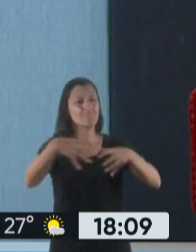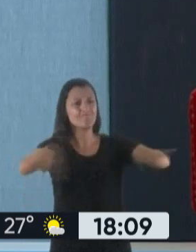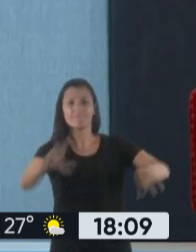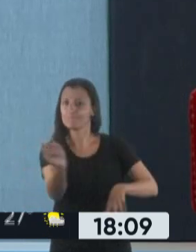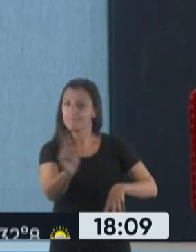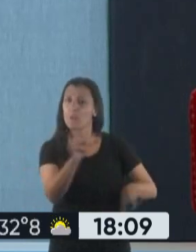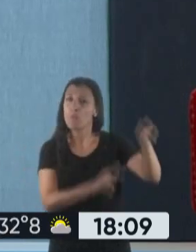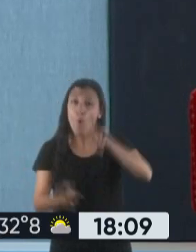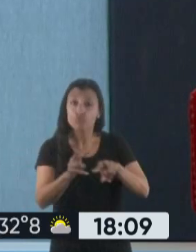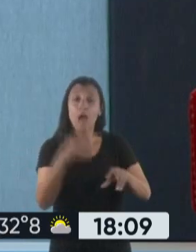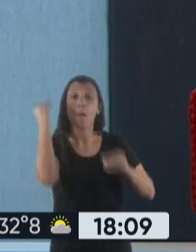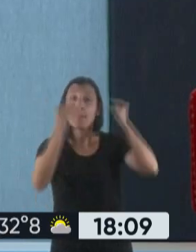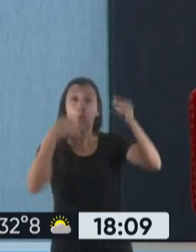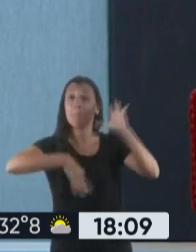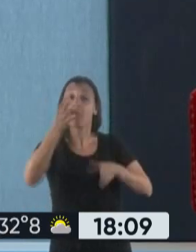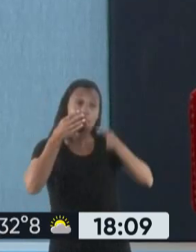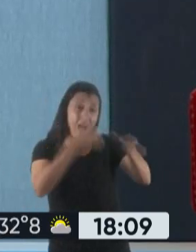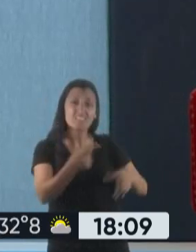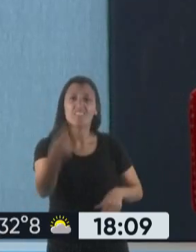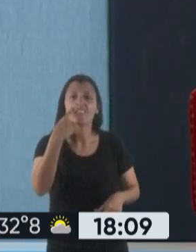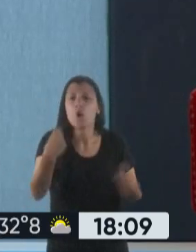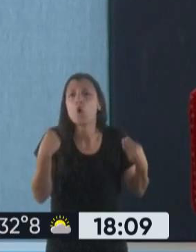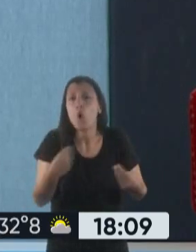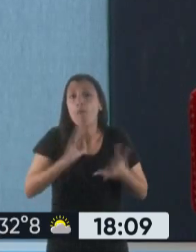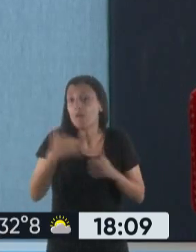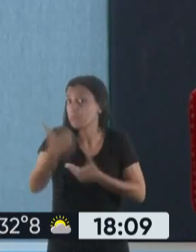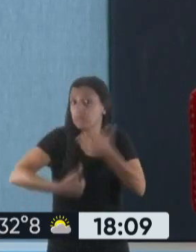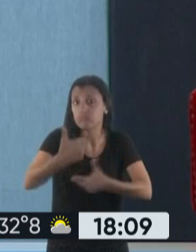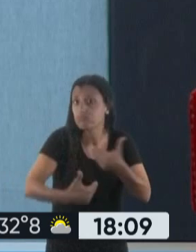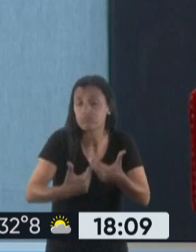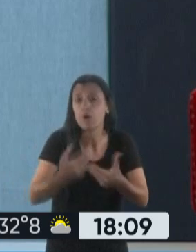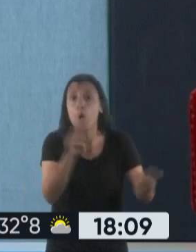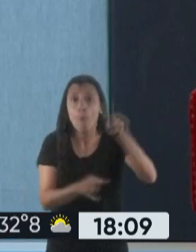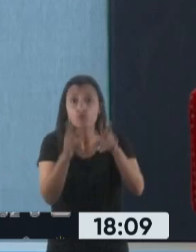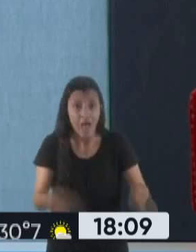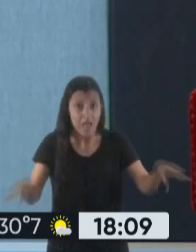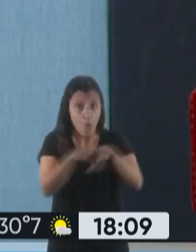se preocupara por ver cómo desarrollarse en términos de igualdad.